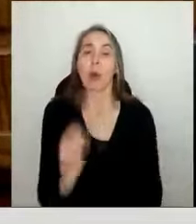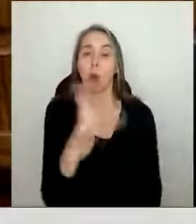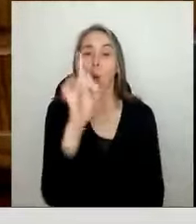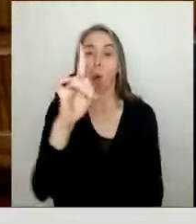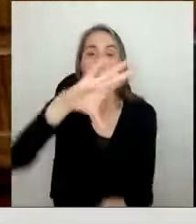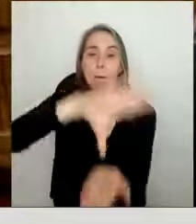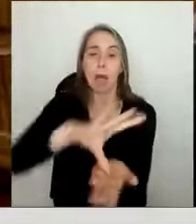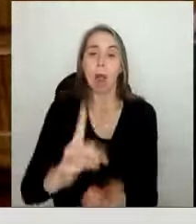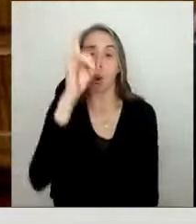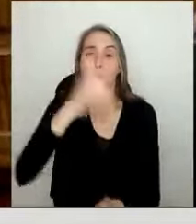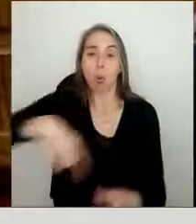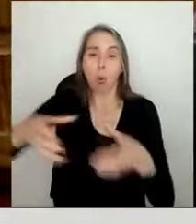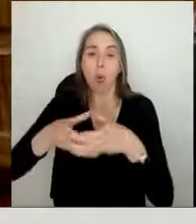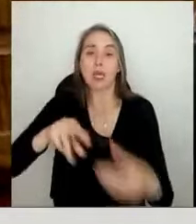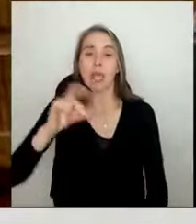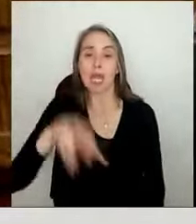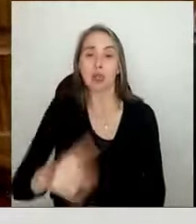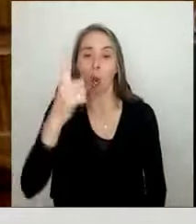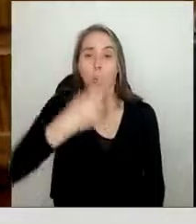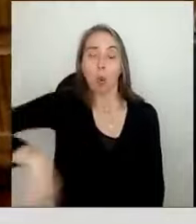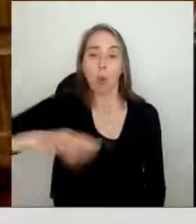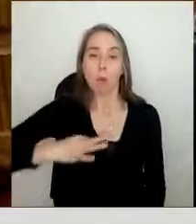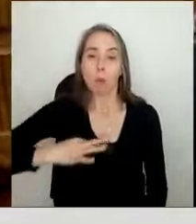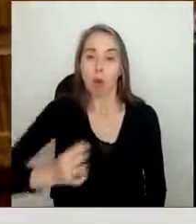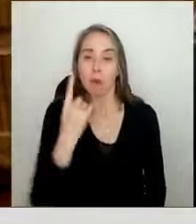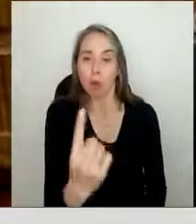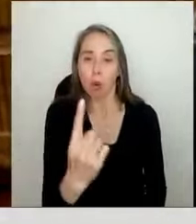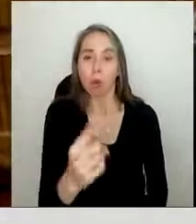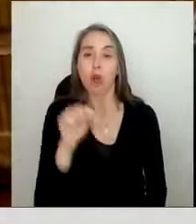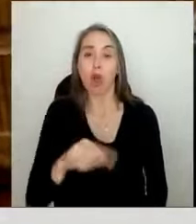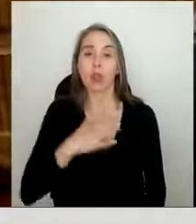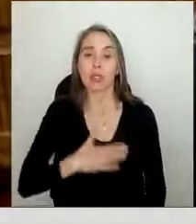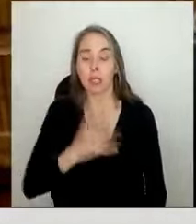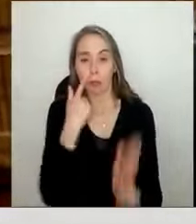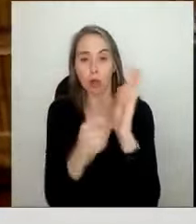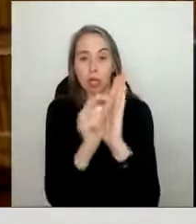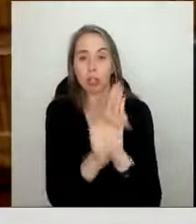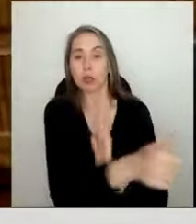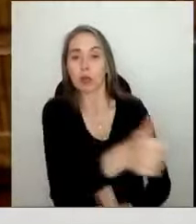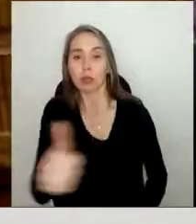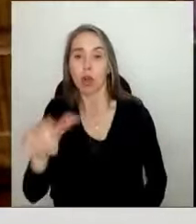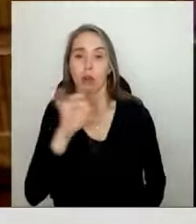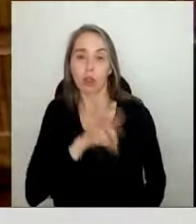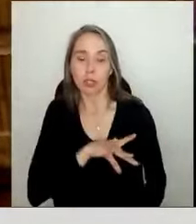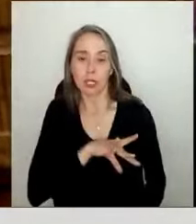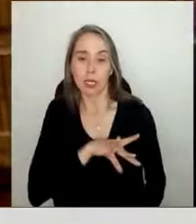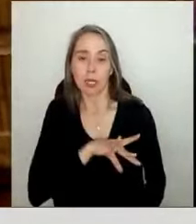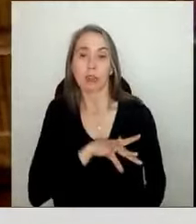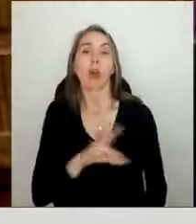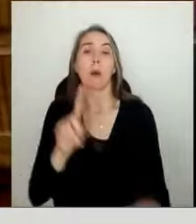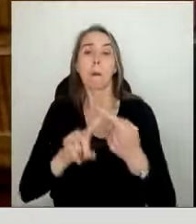nación y un solo pueblo y como hoy queremos reconocer a todos los chilenos que participaron de aquel